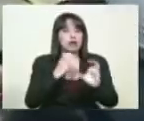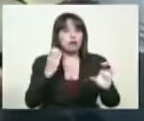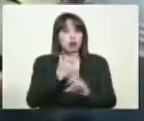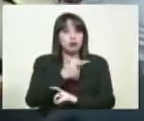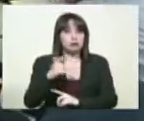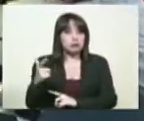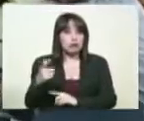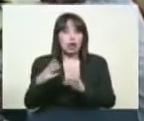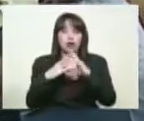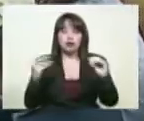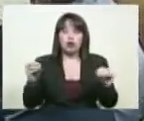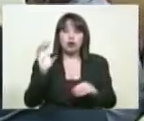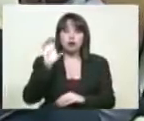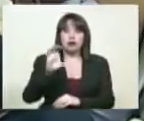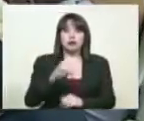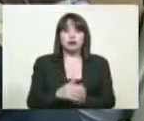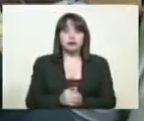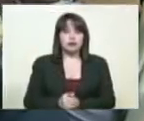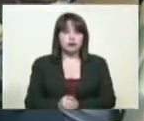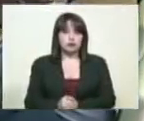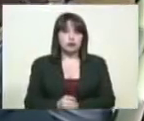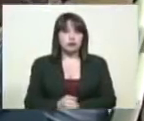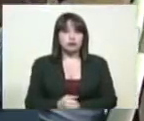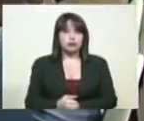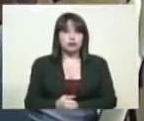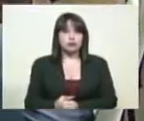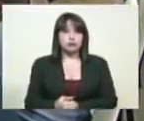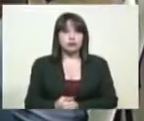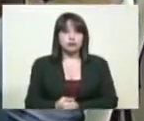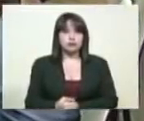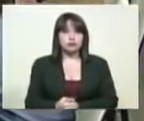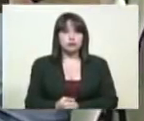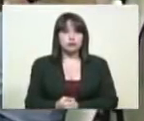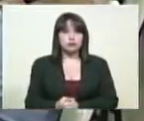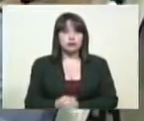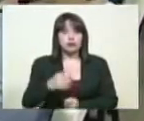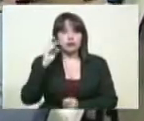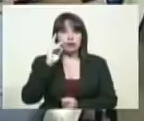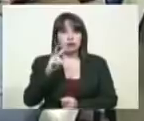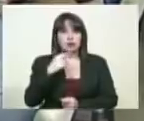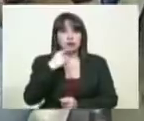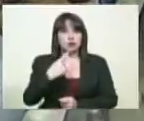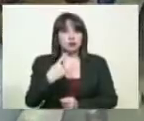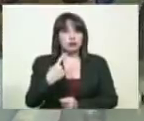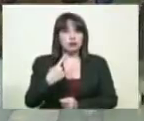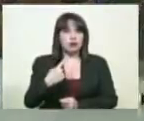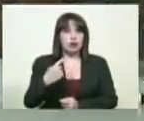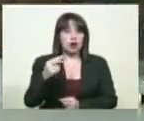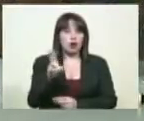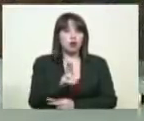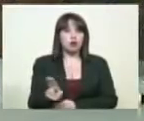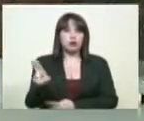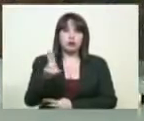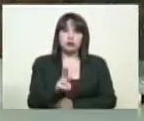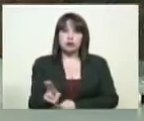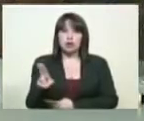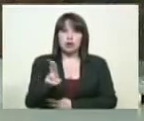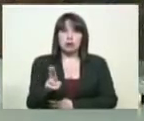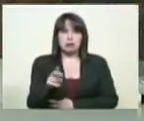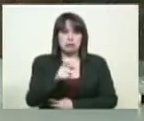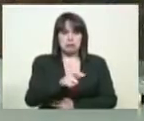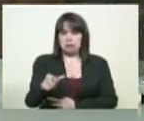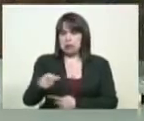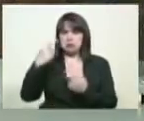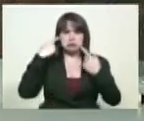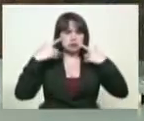fue en todo el país dijeron mira el músculo que tengo y lo usaron nadie da la cara es un